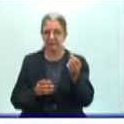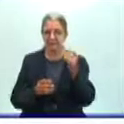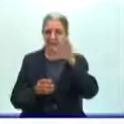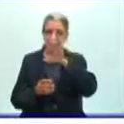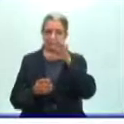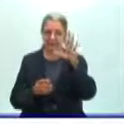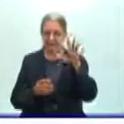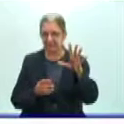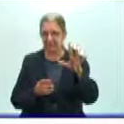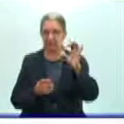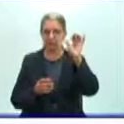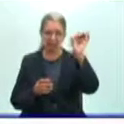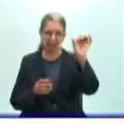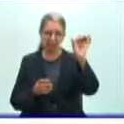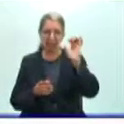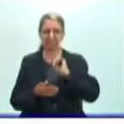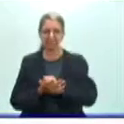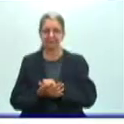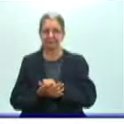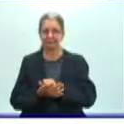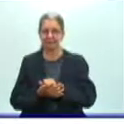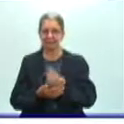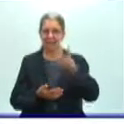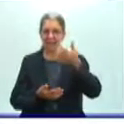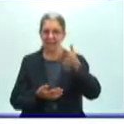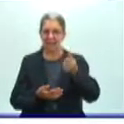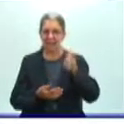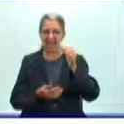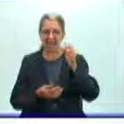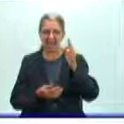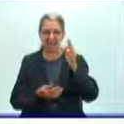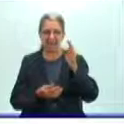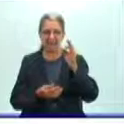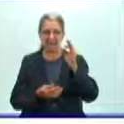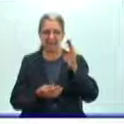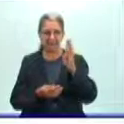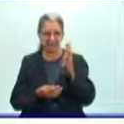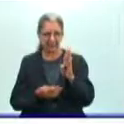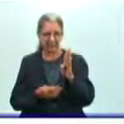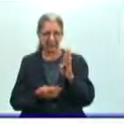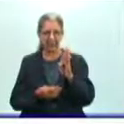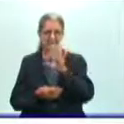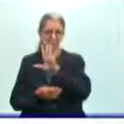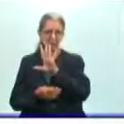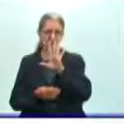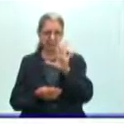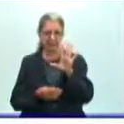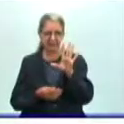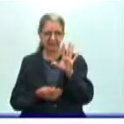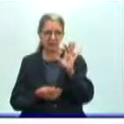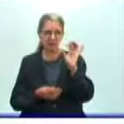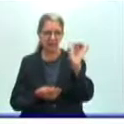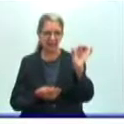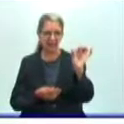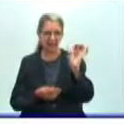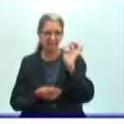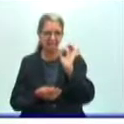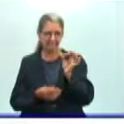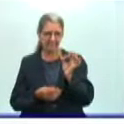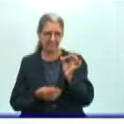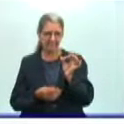grados. Si ya sabes que el ángulo AFB es de 55 grados porque es igual al